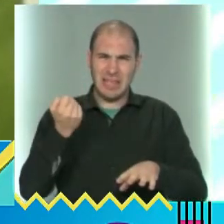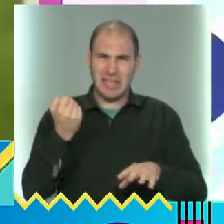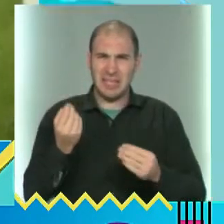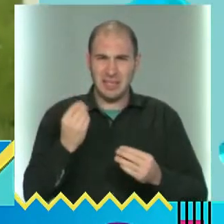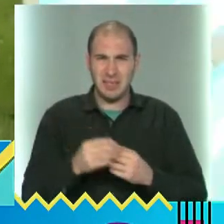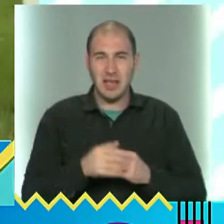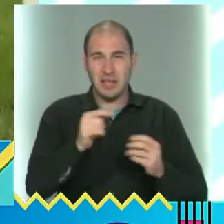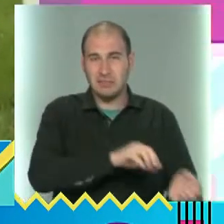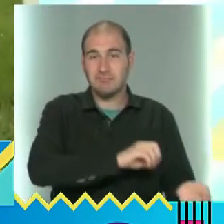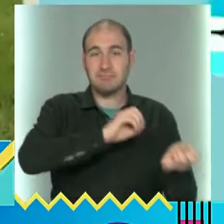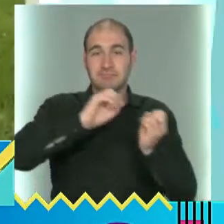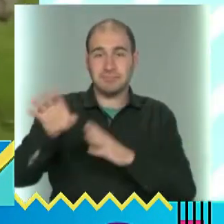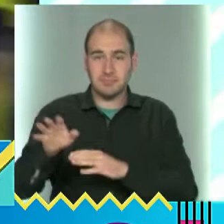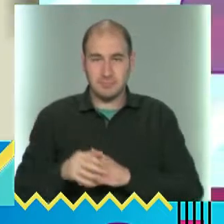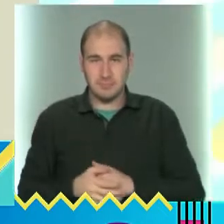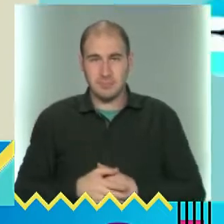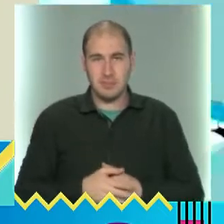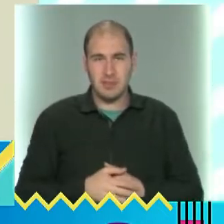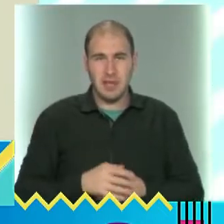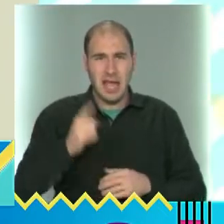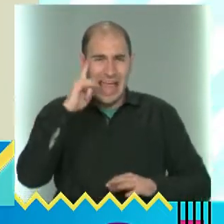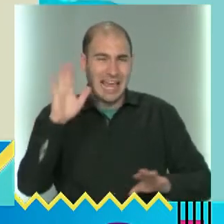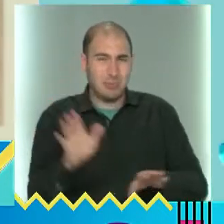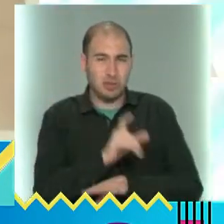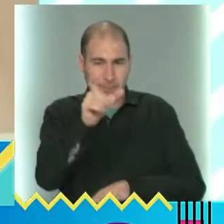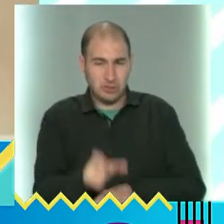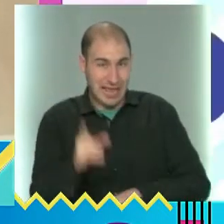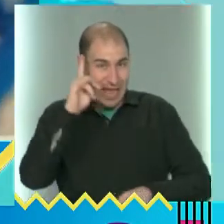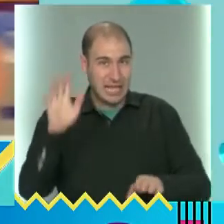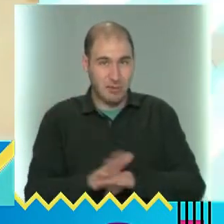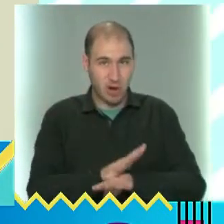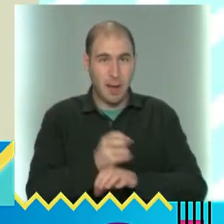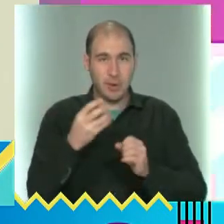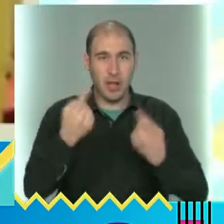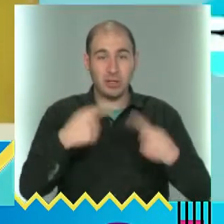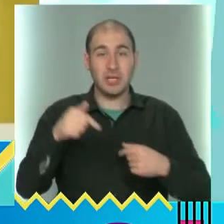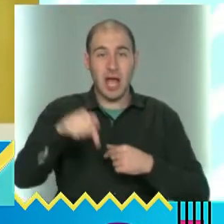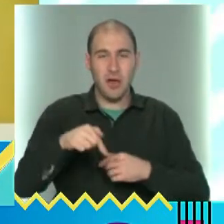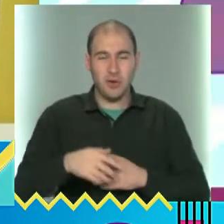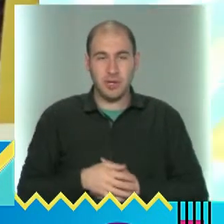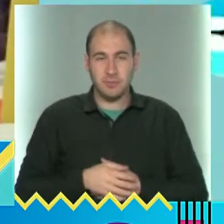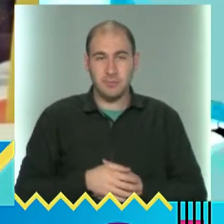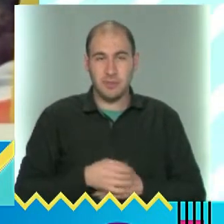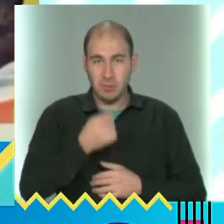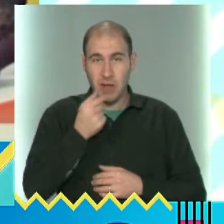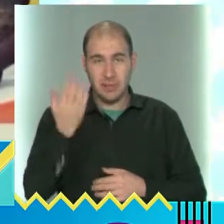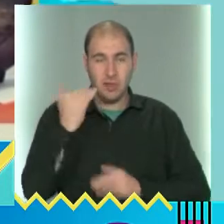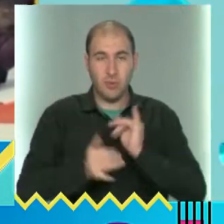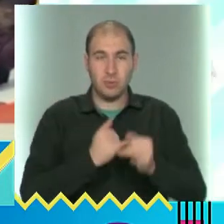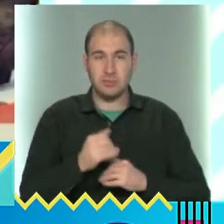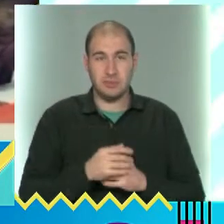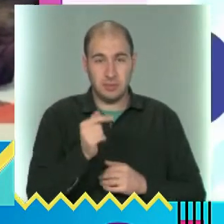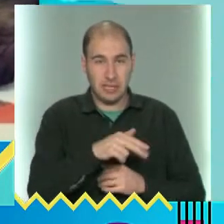parte del traslado, donde un error humano por los dispositivos actuales, que de hecho, como recién decía